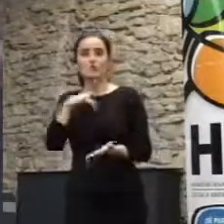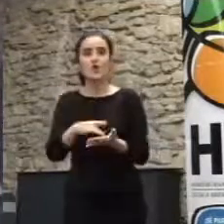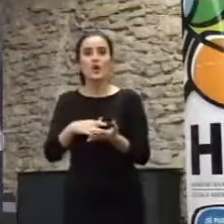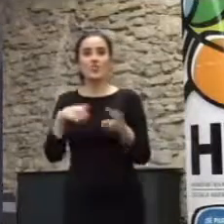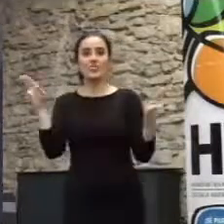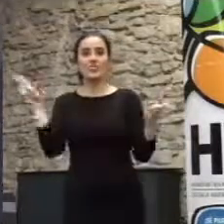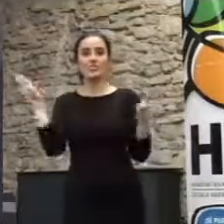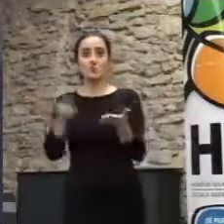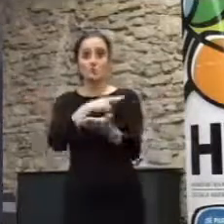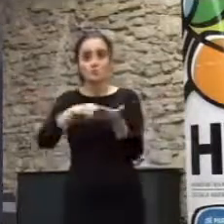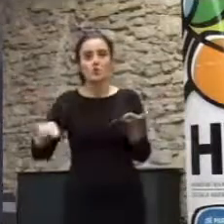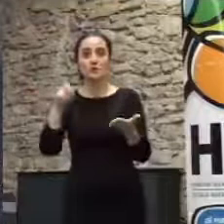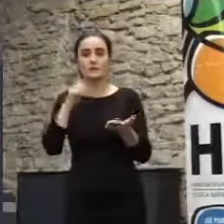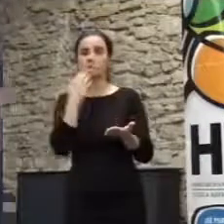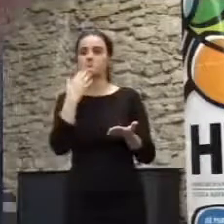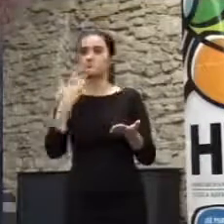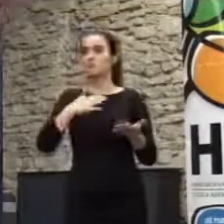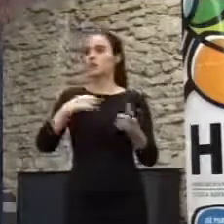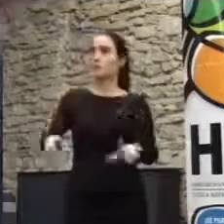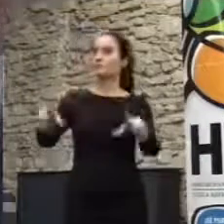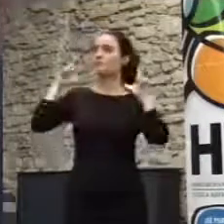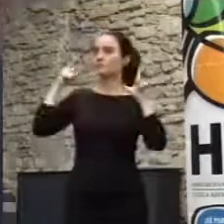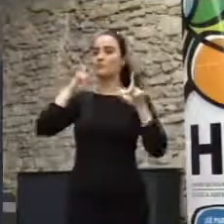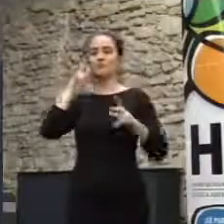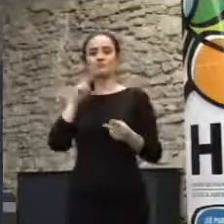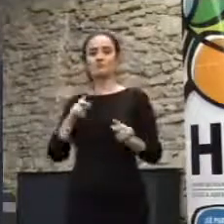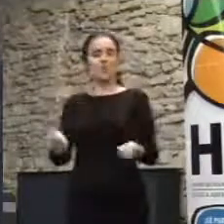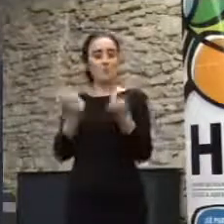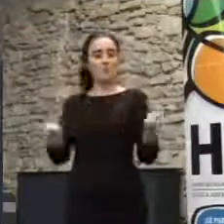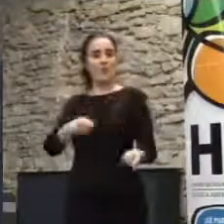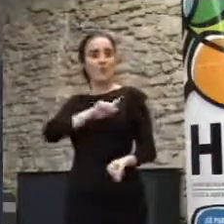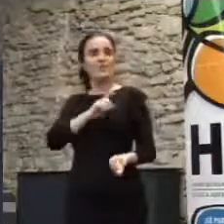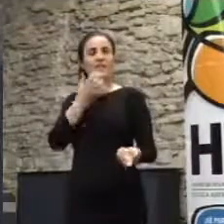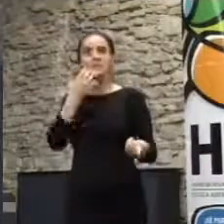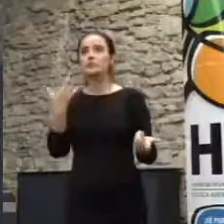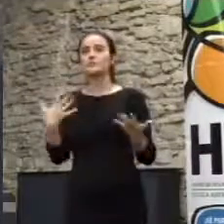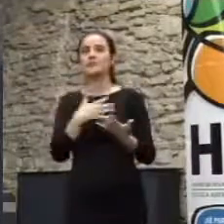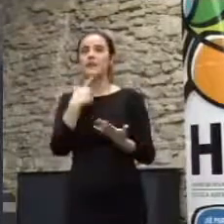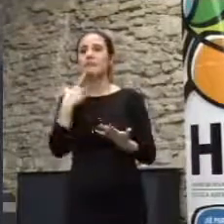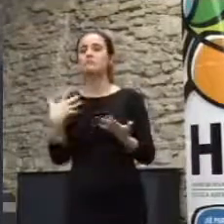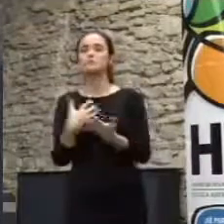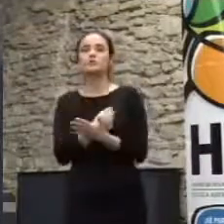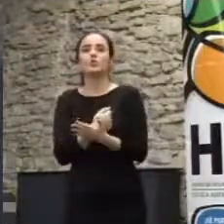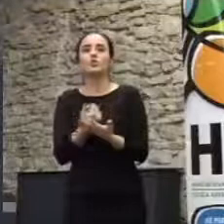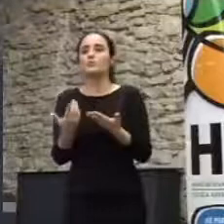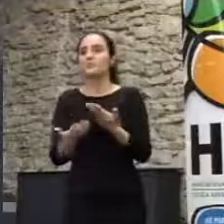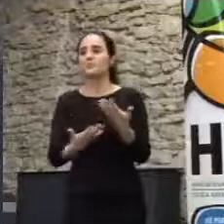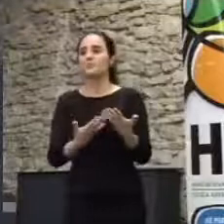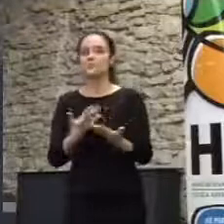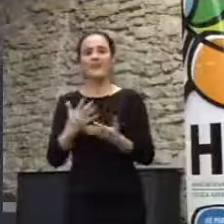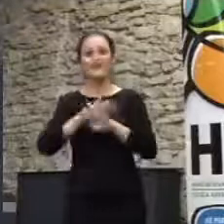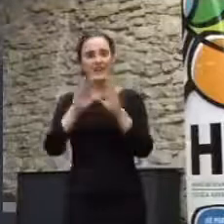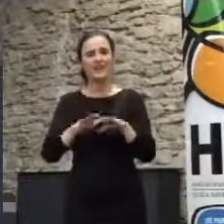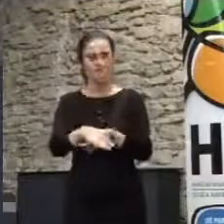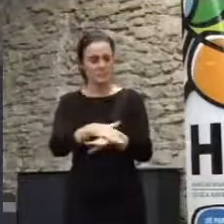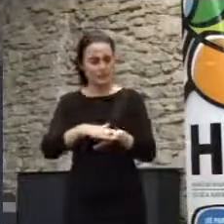presentas más para venderte a ti mismo, para, es decir, todo tiene, todo el engranaje